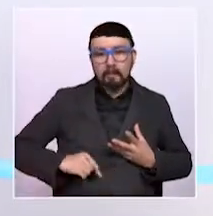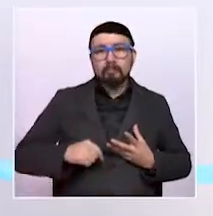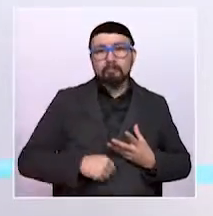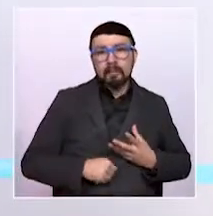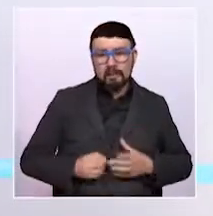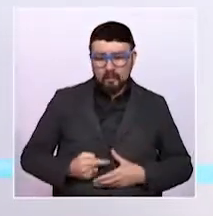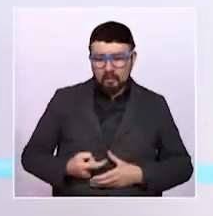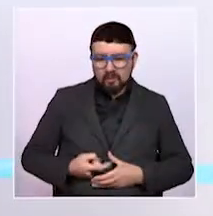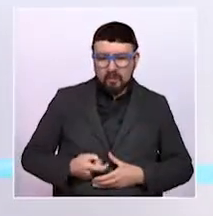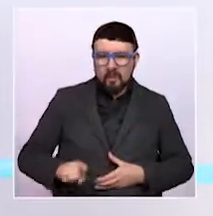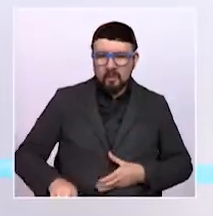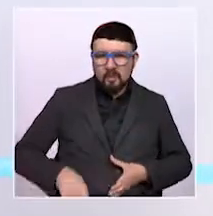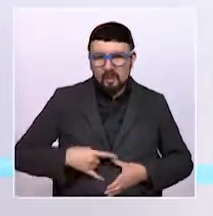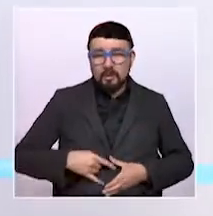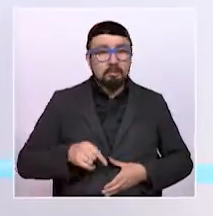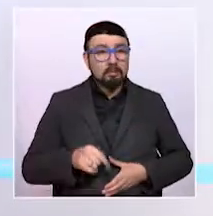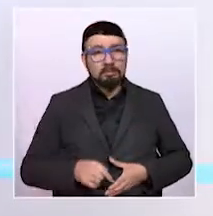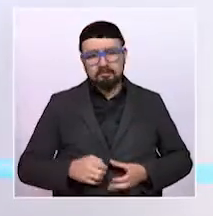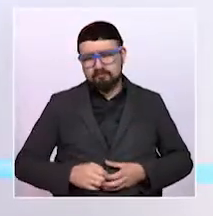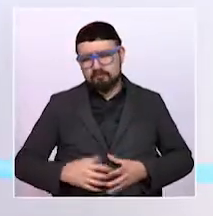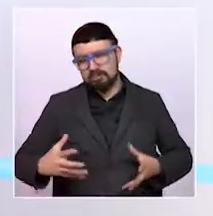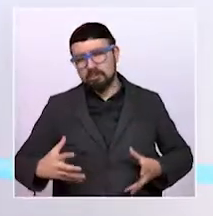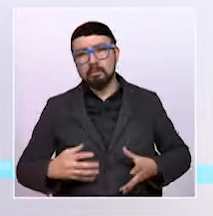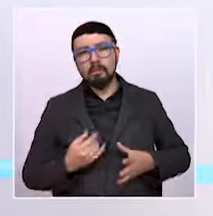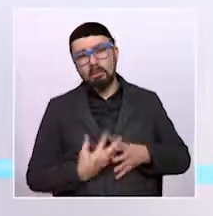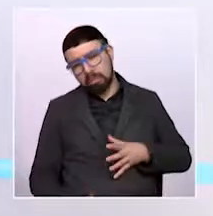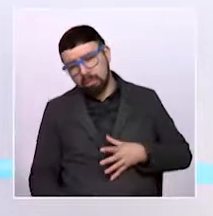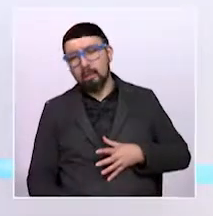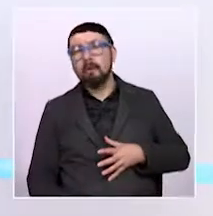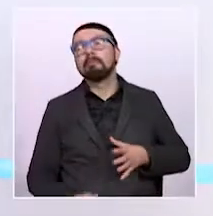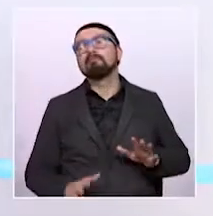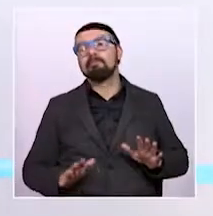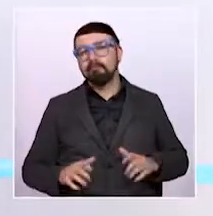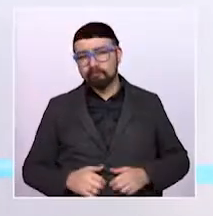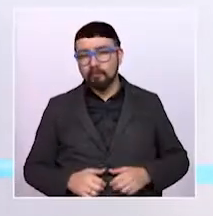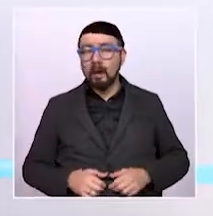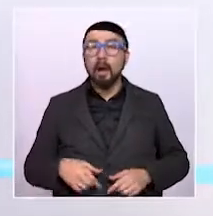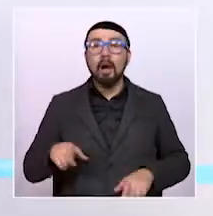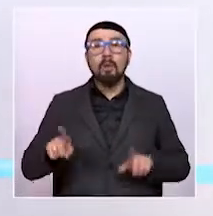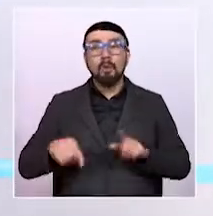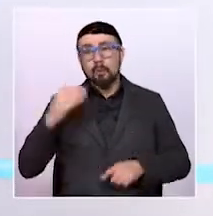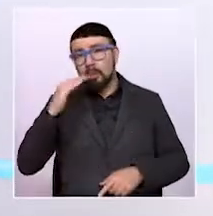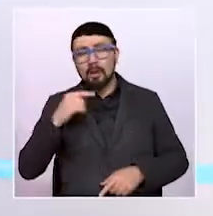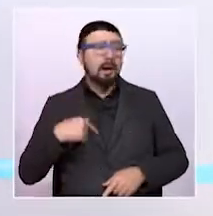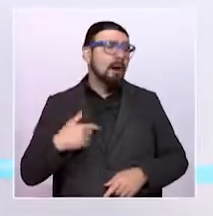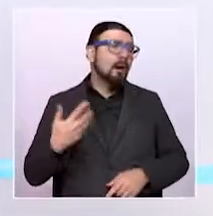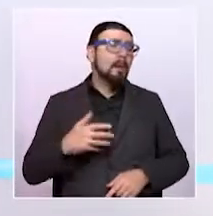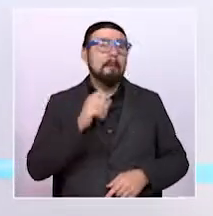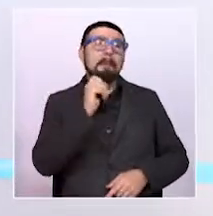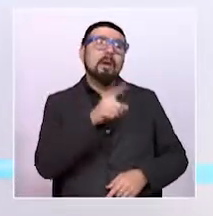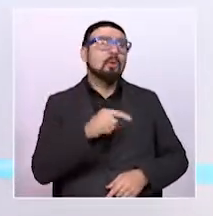bolsa y hacer que se explote la bolsita o hacer que el bebé se venga muchas mamás siempre preguntan y tienen esa duda doctora pero qué hago con las pastas para la infección